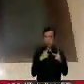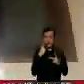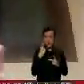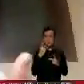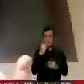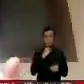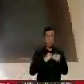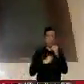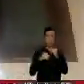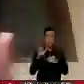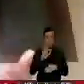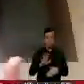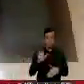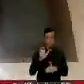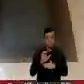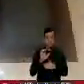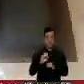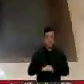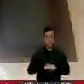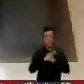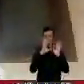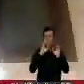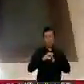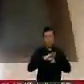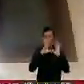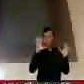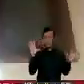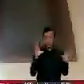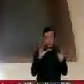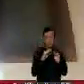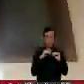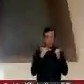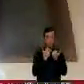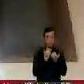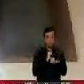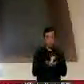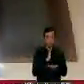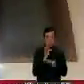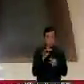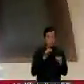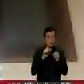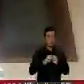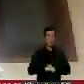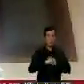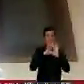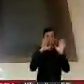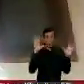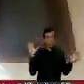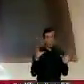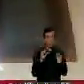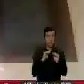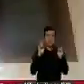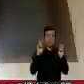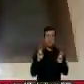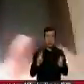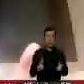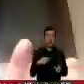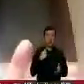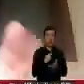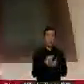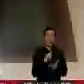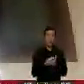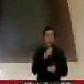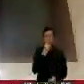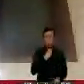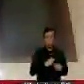la alimentación al país, en eso ha sido... casi todos los asambleístas han sido bastante claros en que vaya para fortalecer todo el tema de compra de